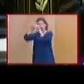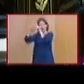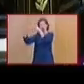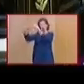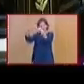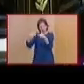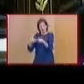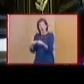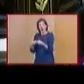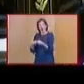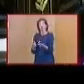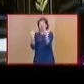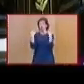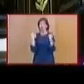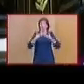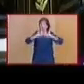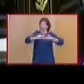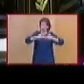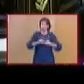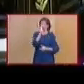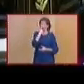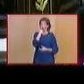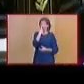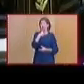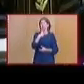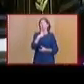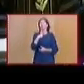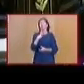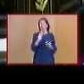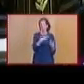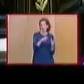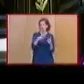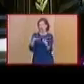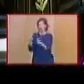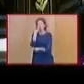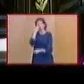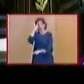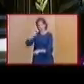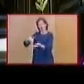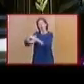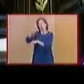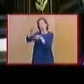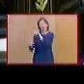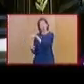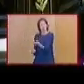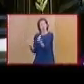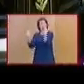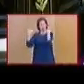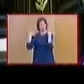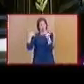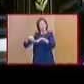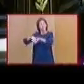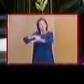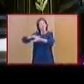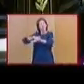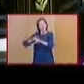agroalimentaria. He conocido a todos los sectores. Va a haber, como usted sabe, un ministro de Agricultura que se va a ocupar también ese Ministerio de la